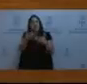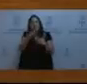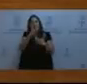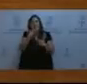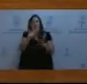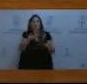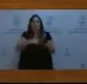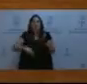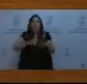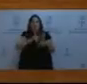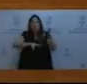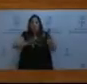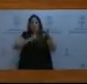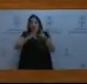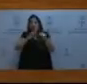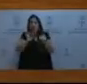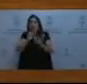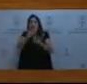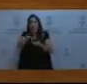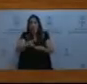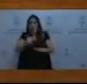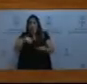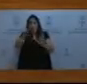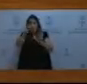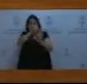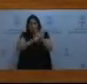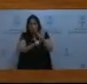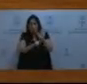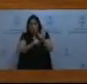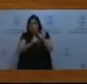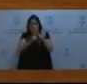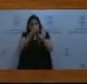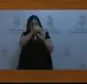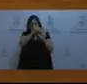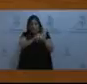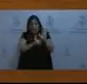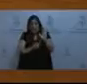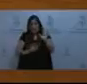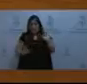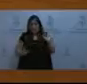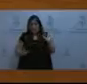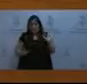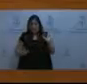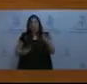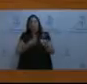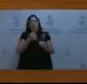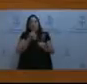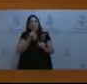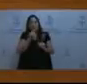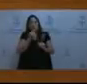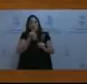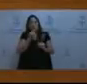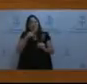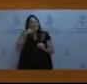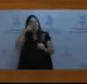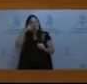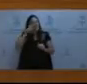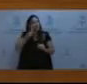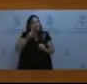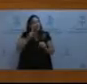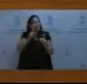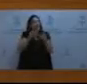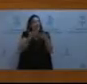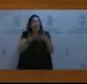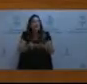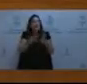Galicia, Andalucía o Castilla y León, y no aparecemos en ninguno de los puestos, dice una cosa que yo no sé si estás el que redacta este texto